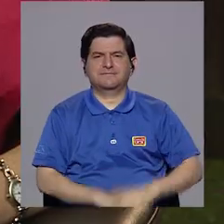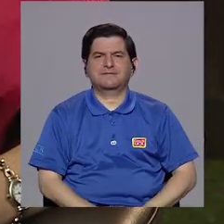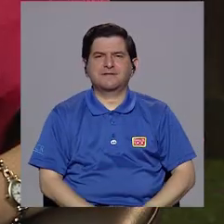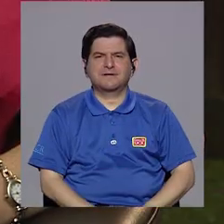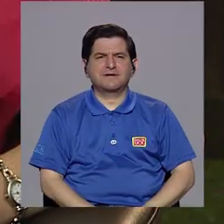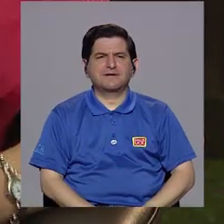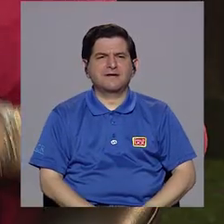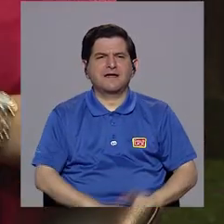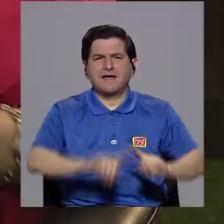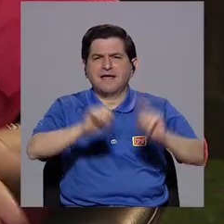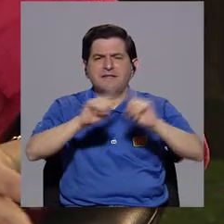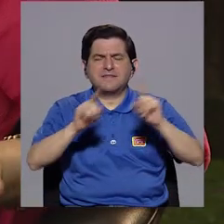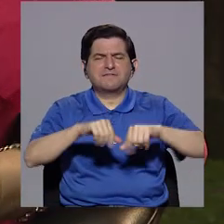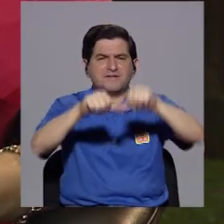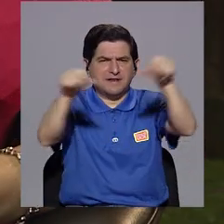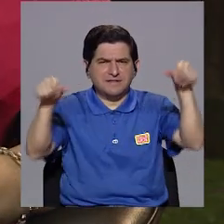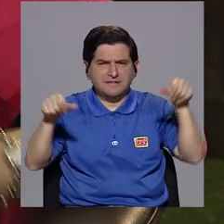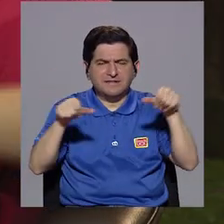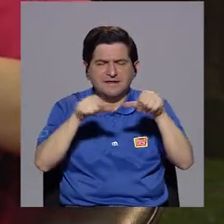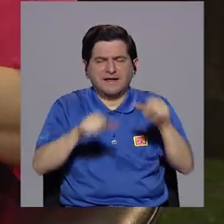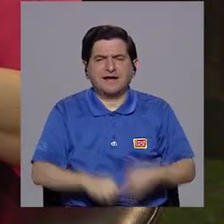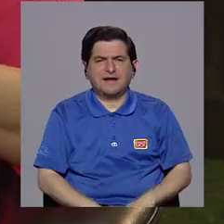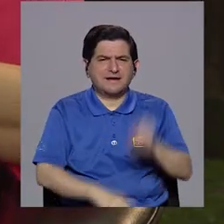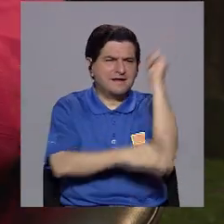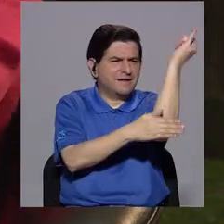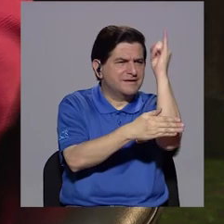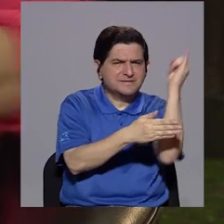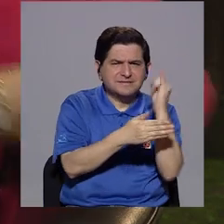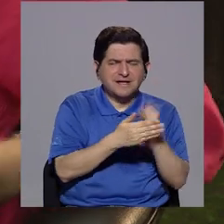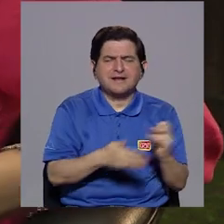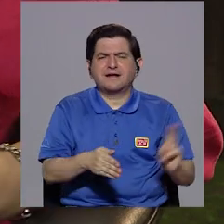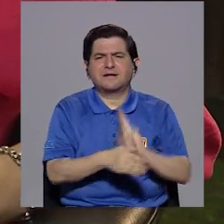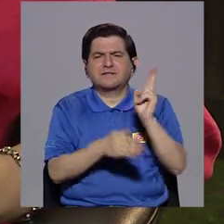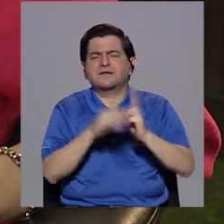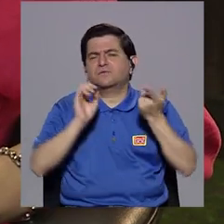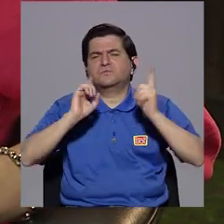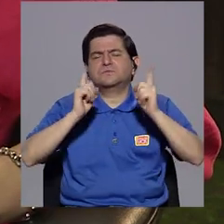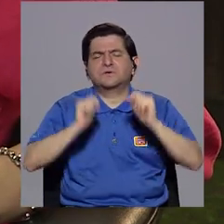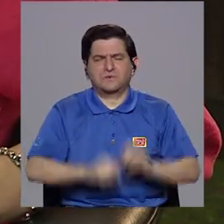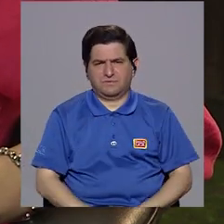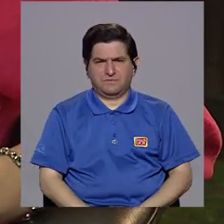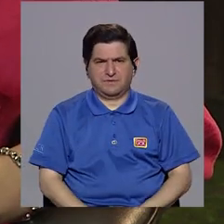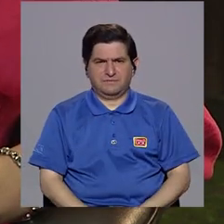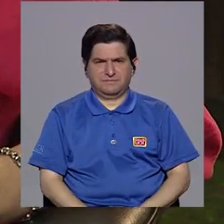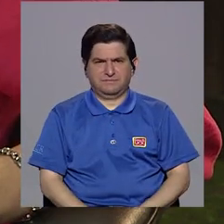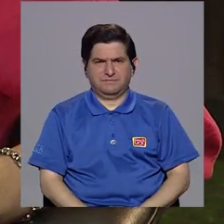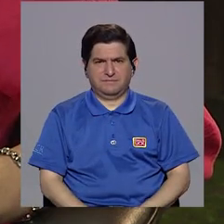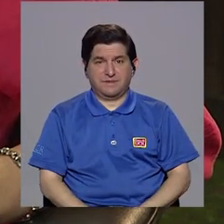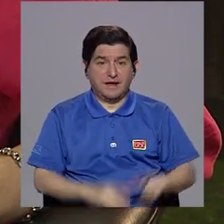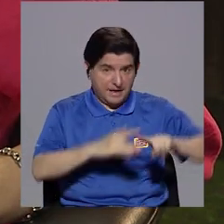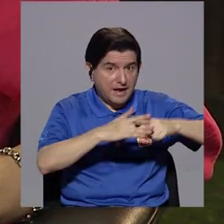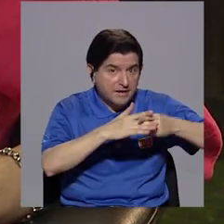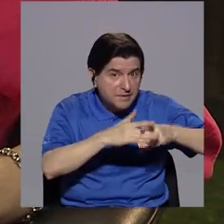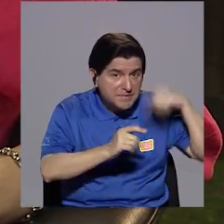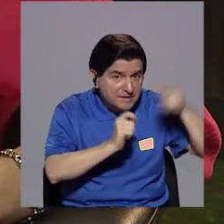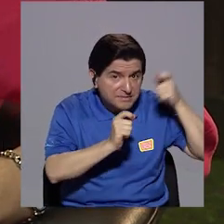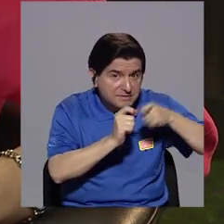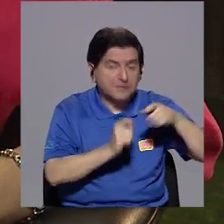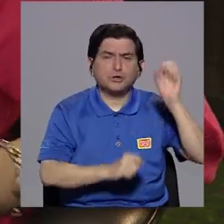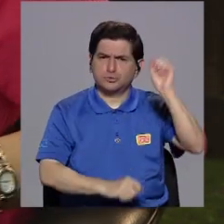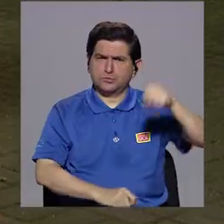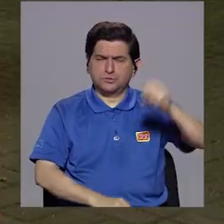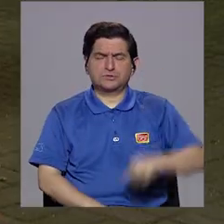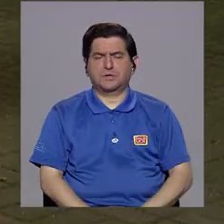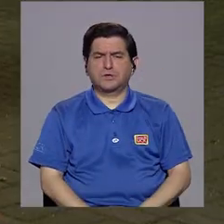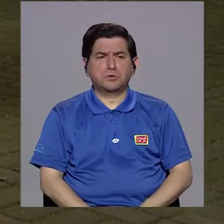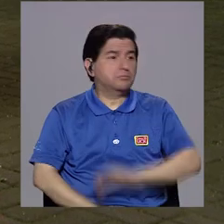Ajá. Y dentro de la gama de las artes plásticas, ¿verdad? Uh-huh. ¿Qué normalmente cuáles utilizan? Para como para herramienta. La terapia,